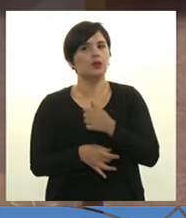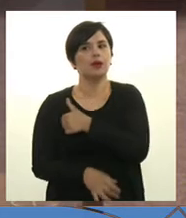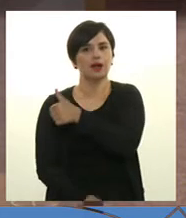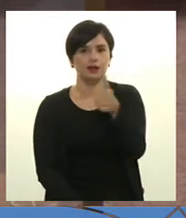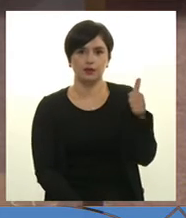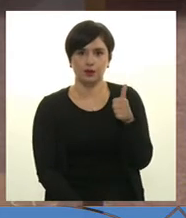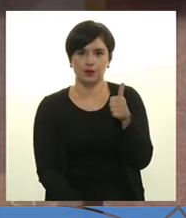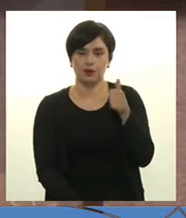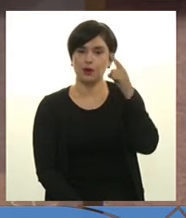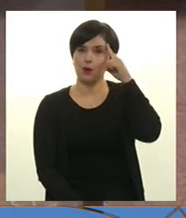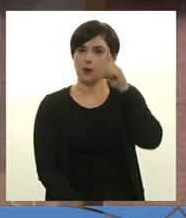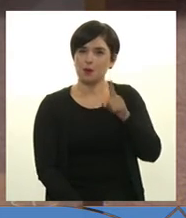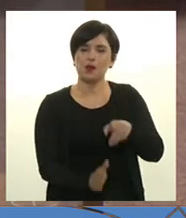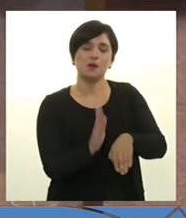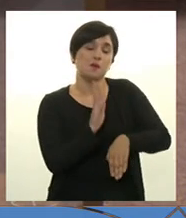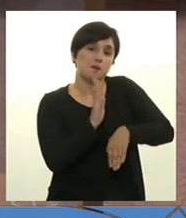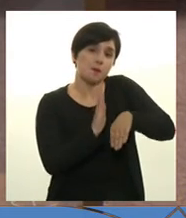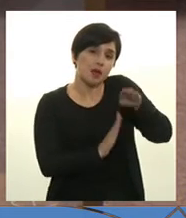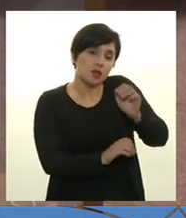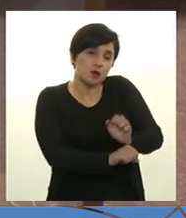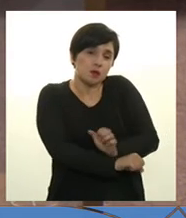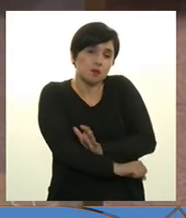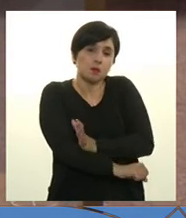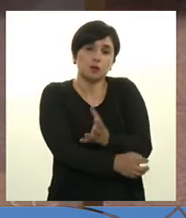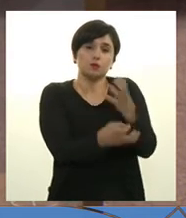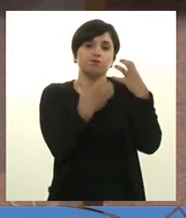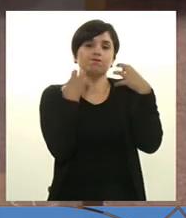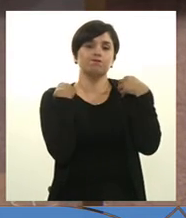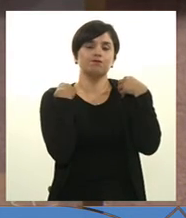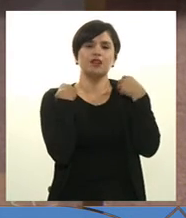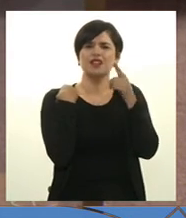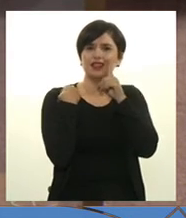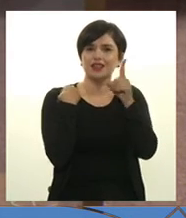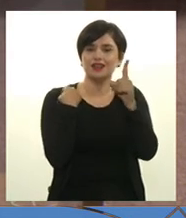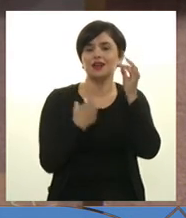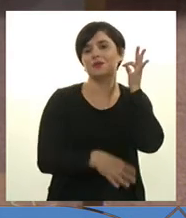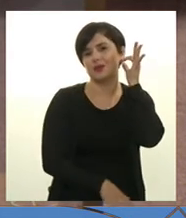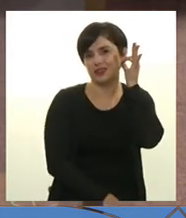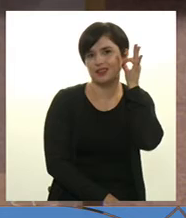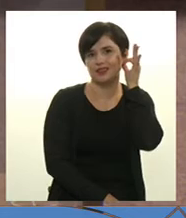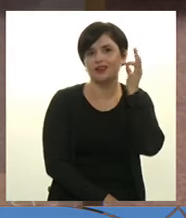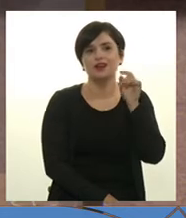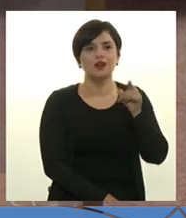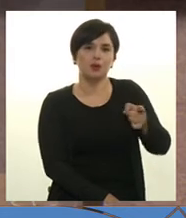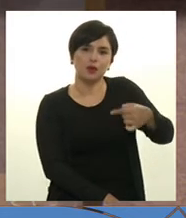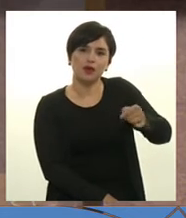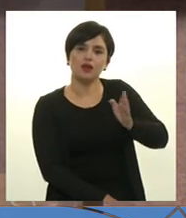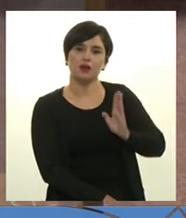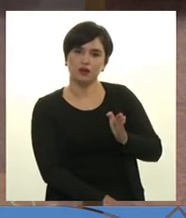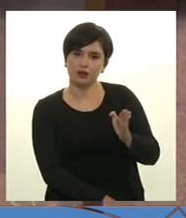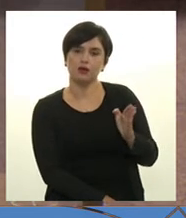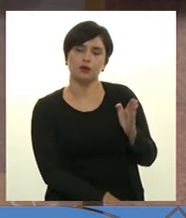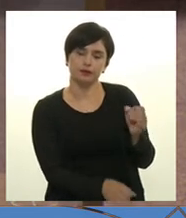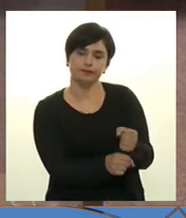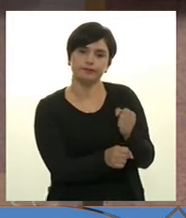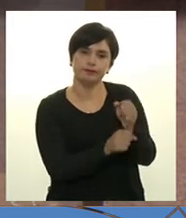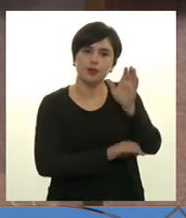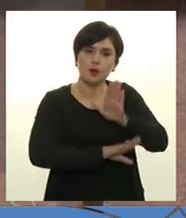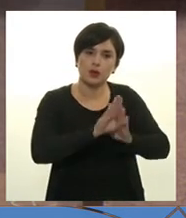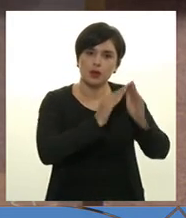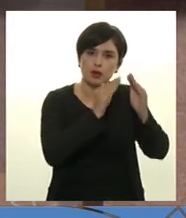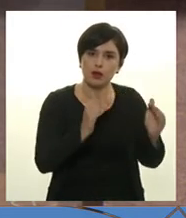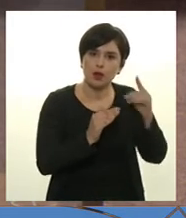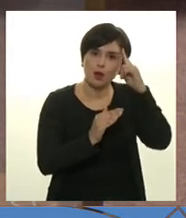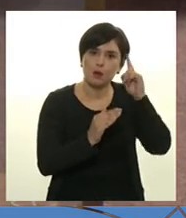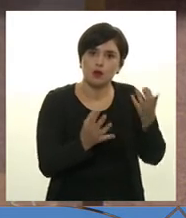menos cierto que la mayor sobrecarga la asumieron nuestras mujeres ya que las que tuvieron la oportunidad de continuar con sus deberes vieron aumentada su carga